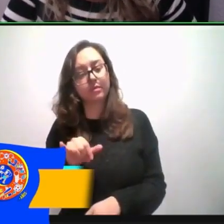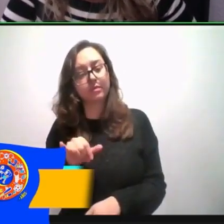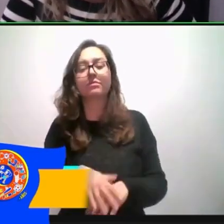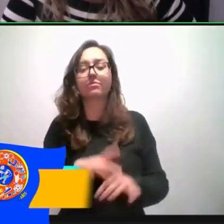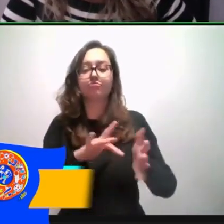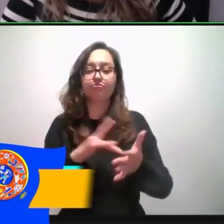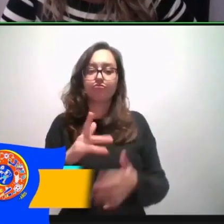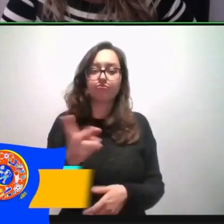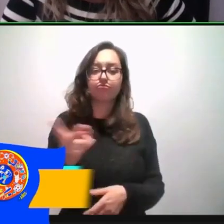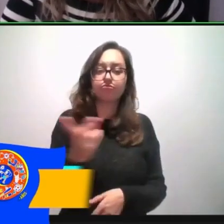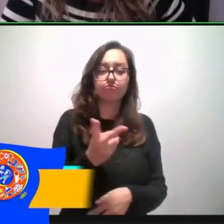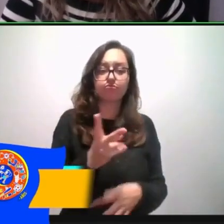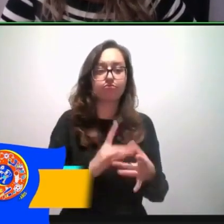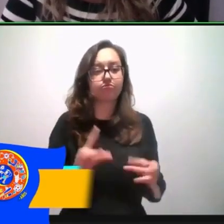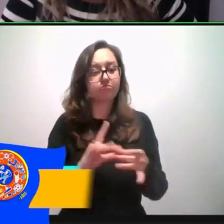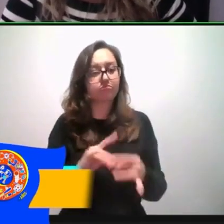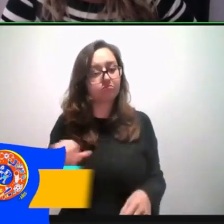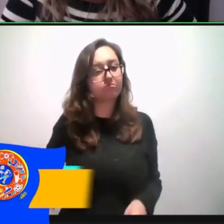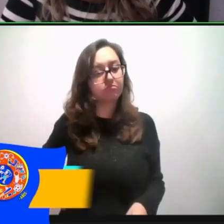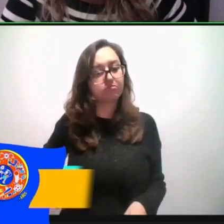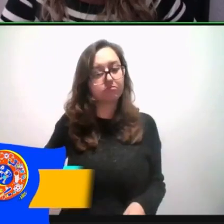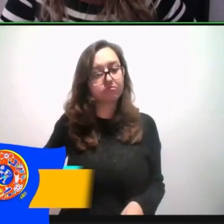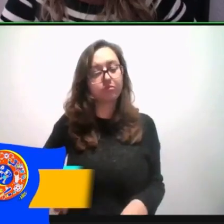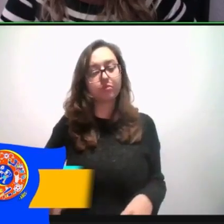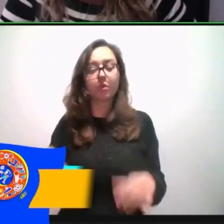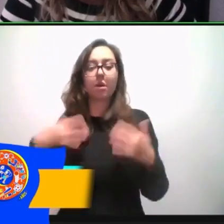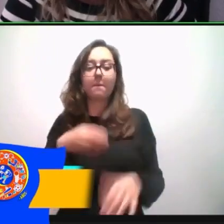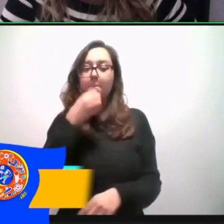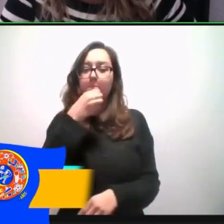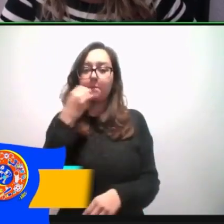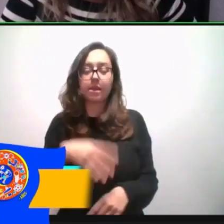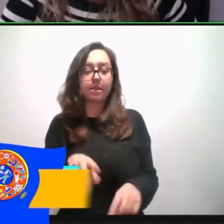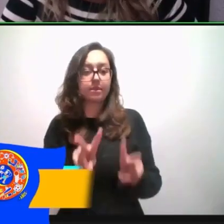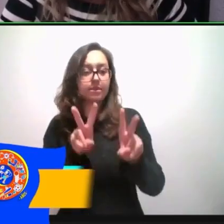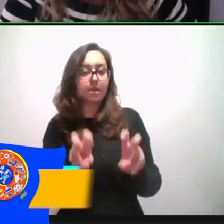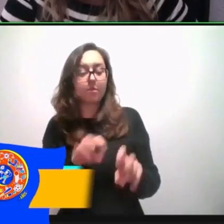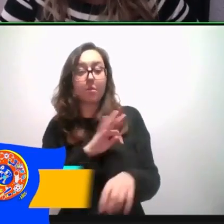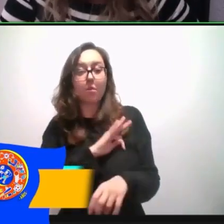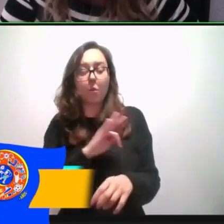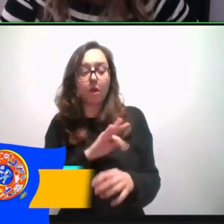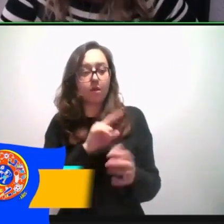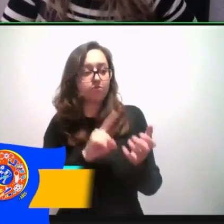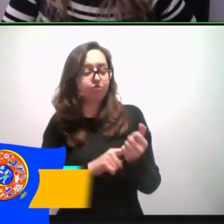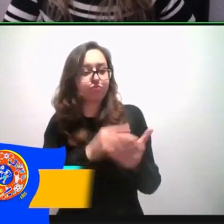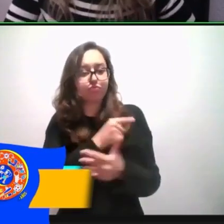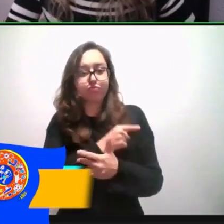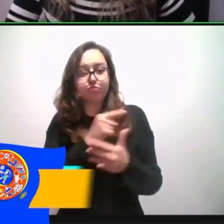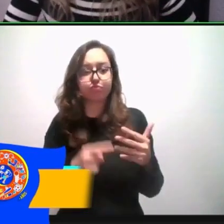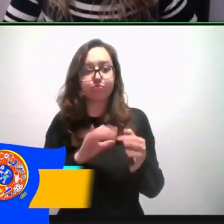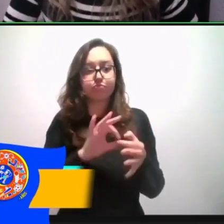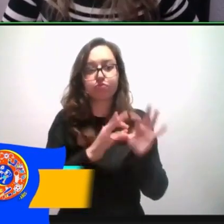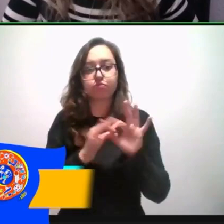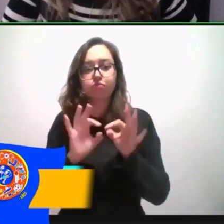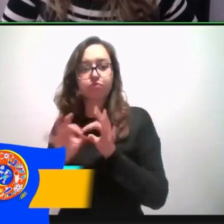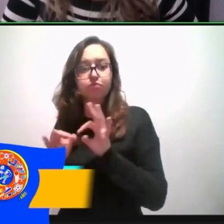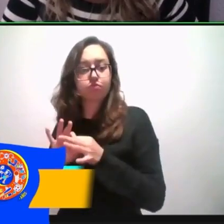tan interesantes. Es fascinante cómo un tema puede relacionar tantas prácticas y ciencias, en este caso, pues el deporte que